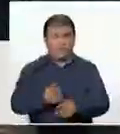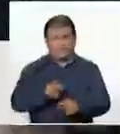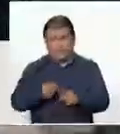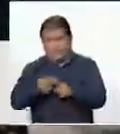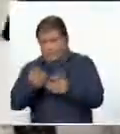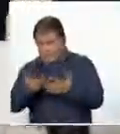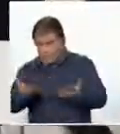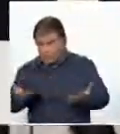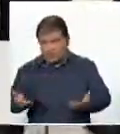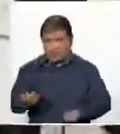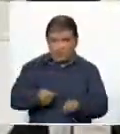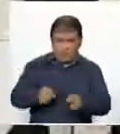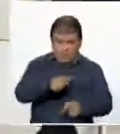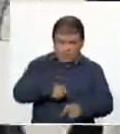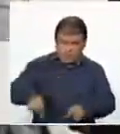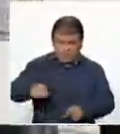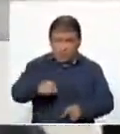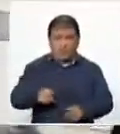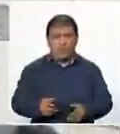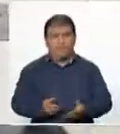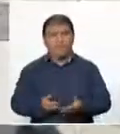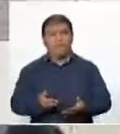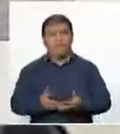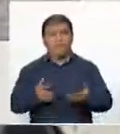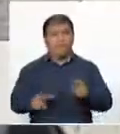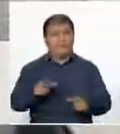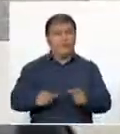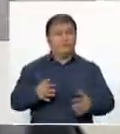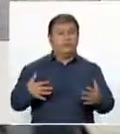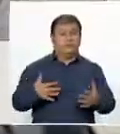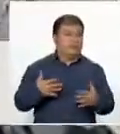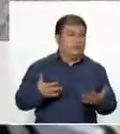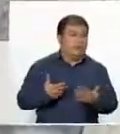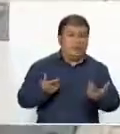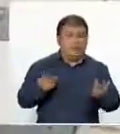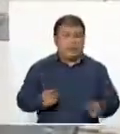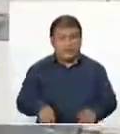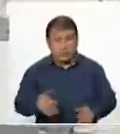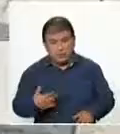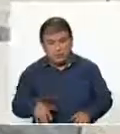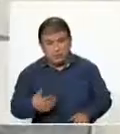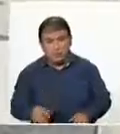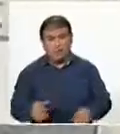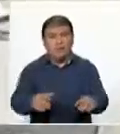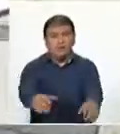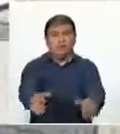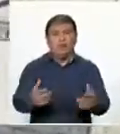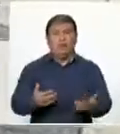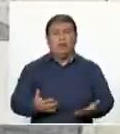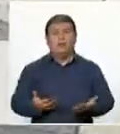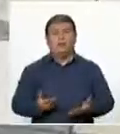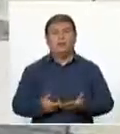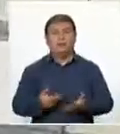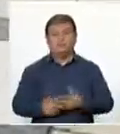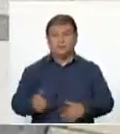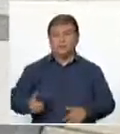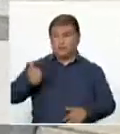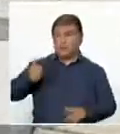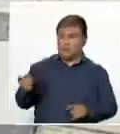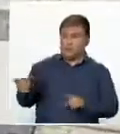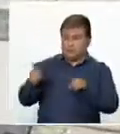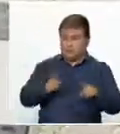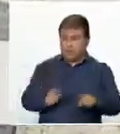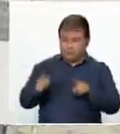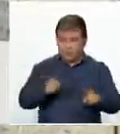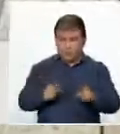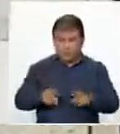productos. Entonces hay todavía, la gente está un poco alterada con lo que ha ocurrido aquí. Las autoridades vienen